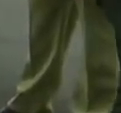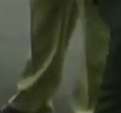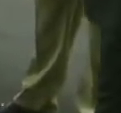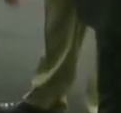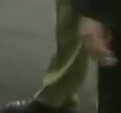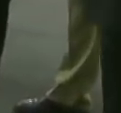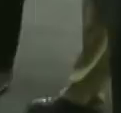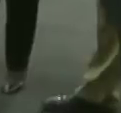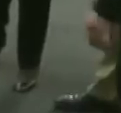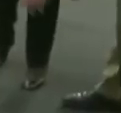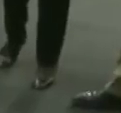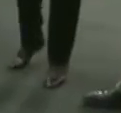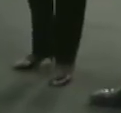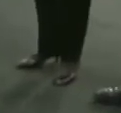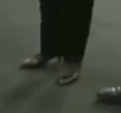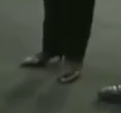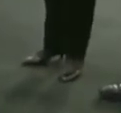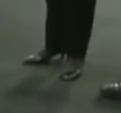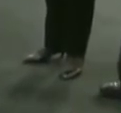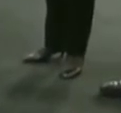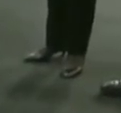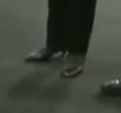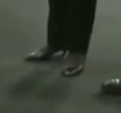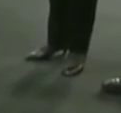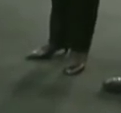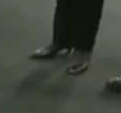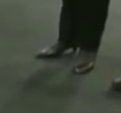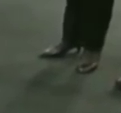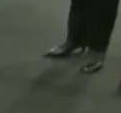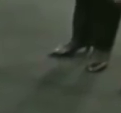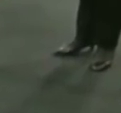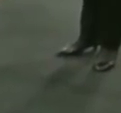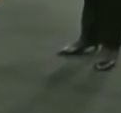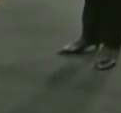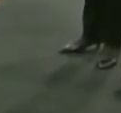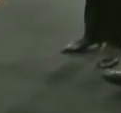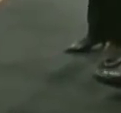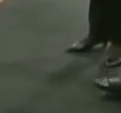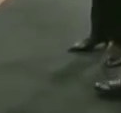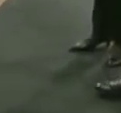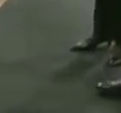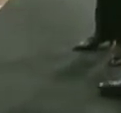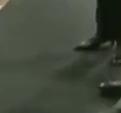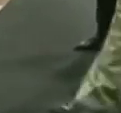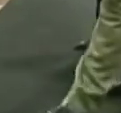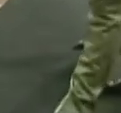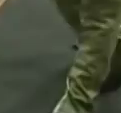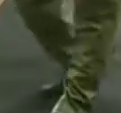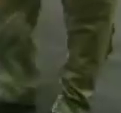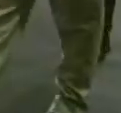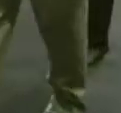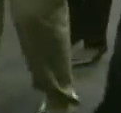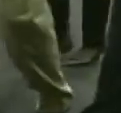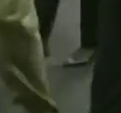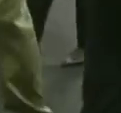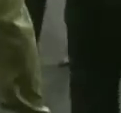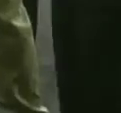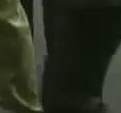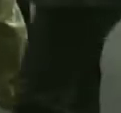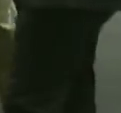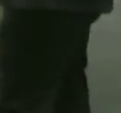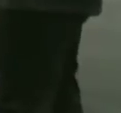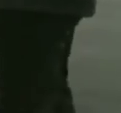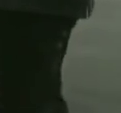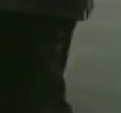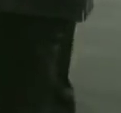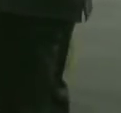por jóvenes ingenieros químicos. Esto fue el desarrollo de una tesis de grado. ¿Verdad? Sí. Y hoy día es una empresa que está